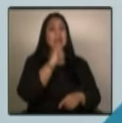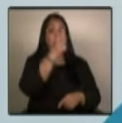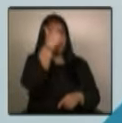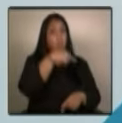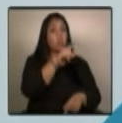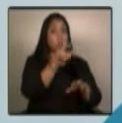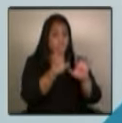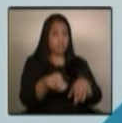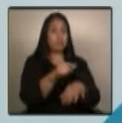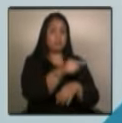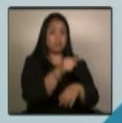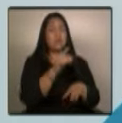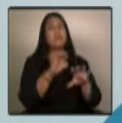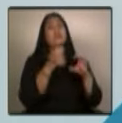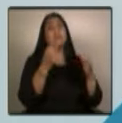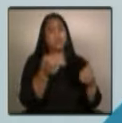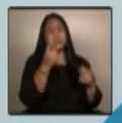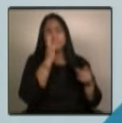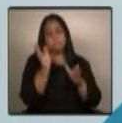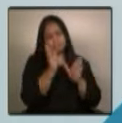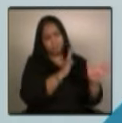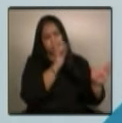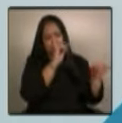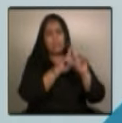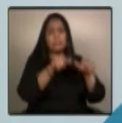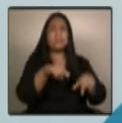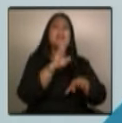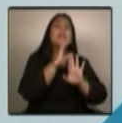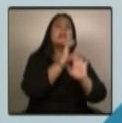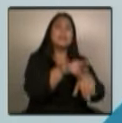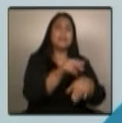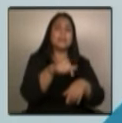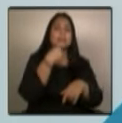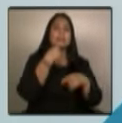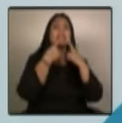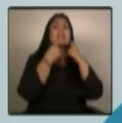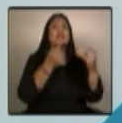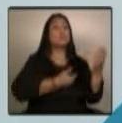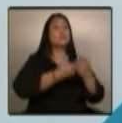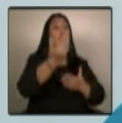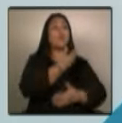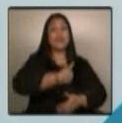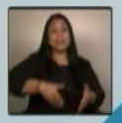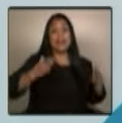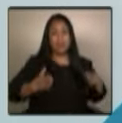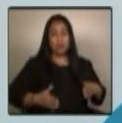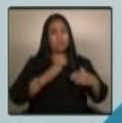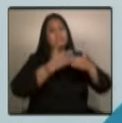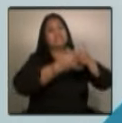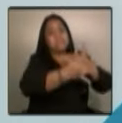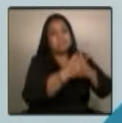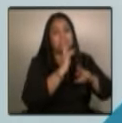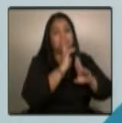establecidos pero en todo caso la respuesta el anuncio del nuevo gobernador vendrá en los próximos días